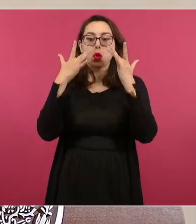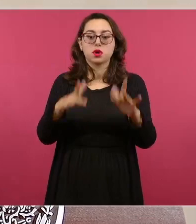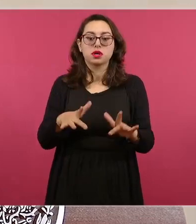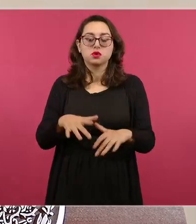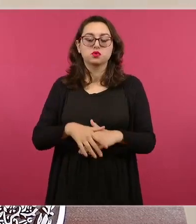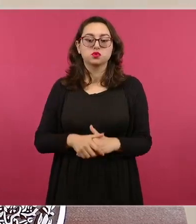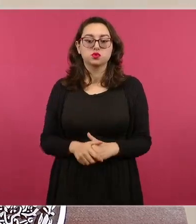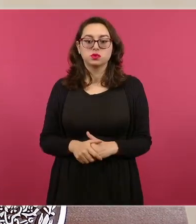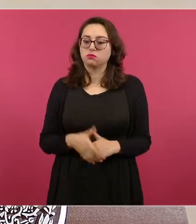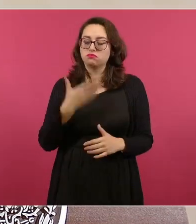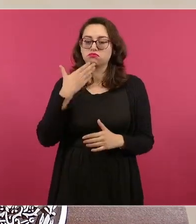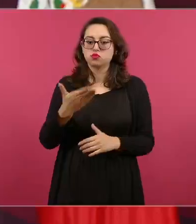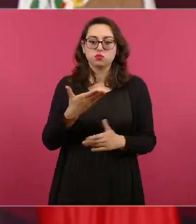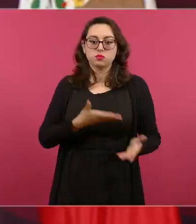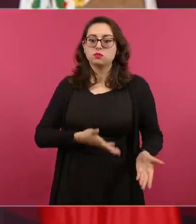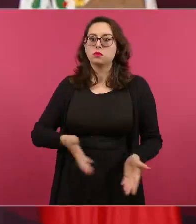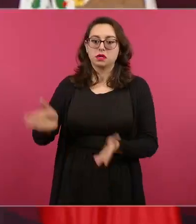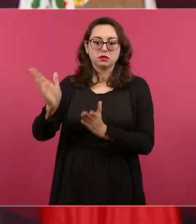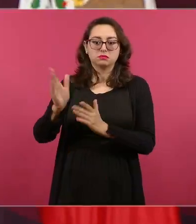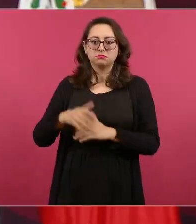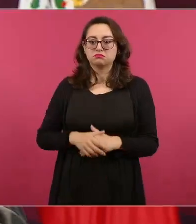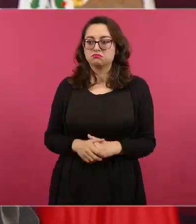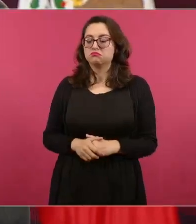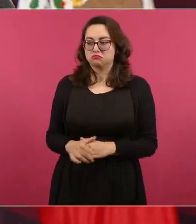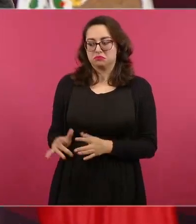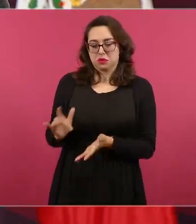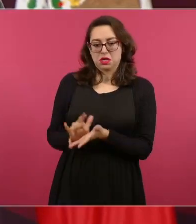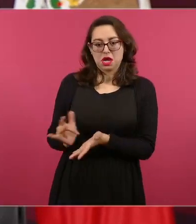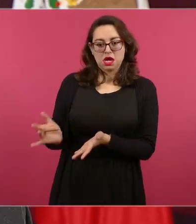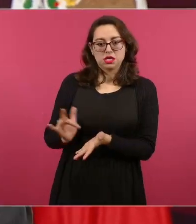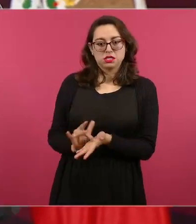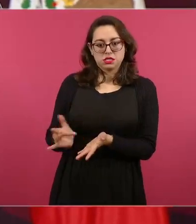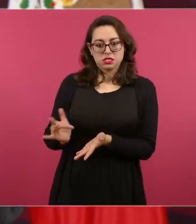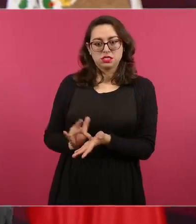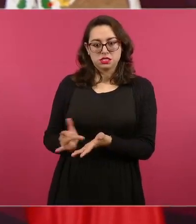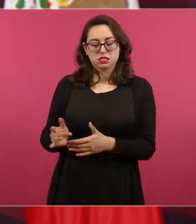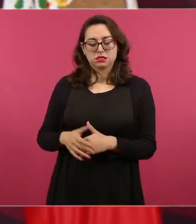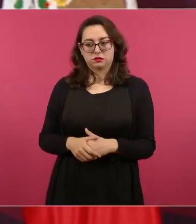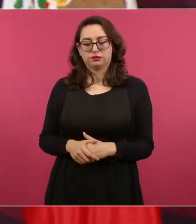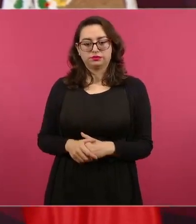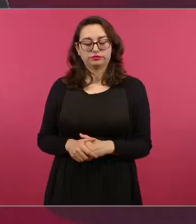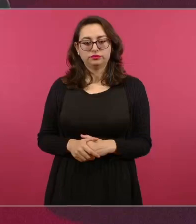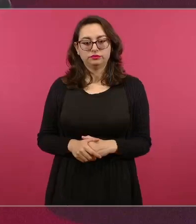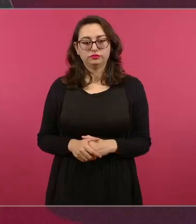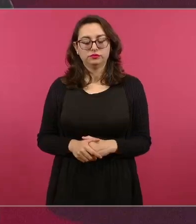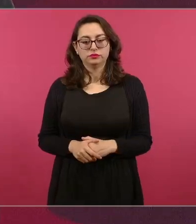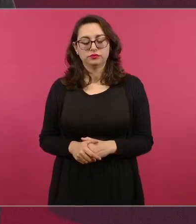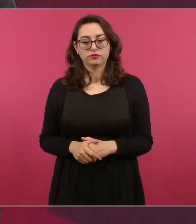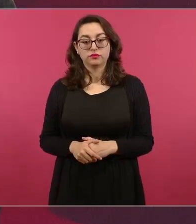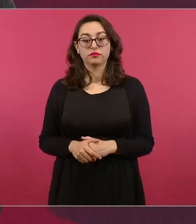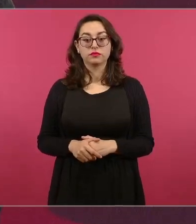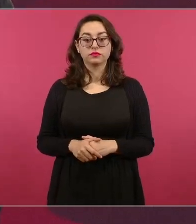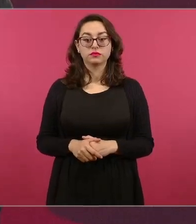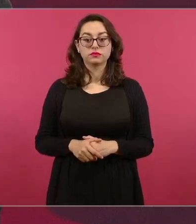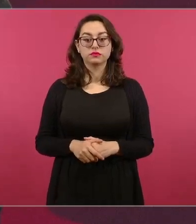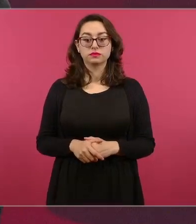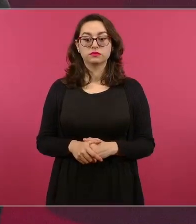adelante, y gracias por el tiempo que se ayudó,